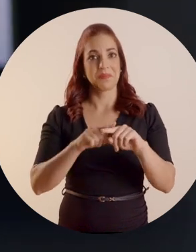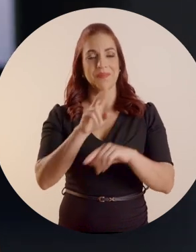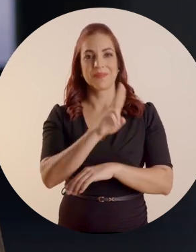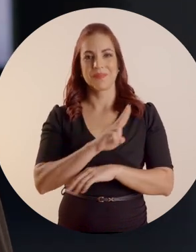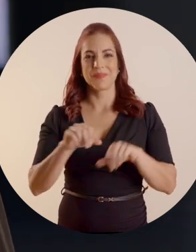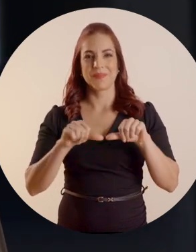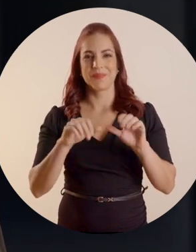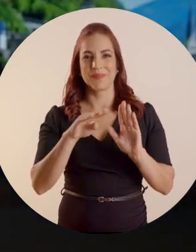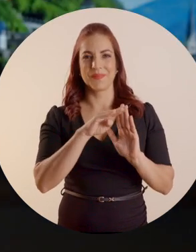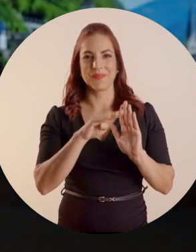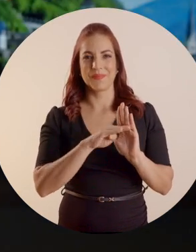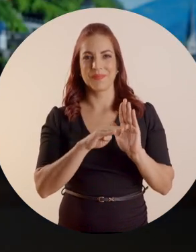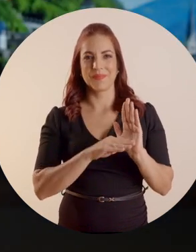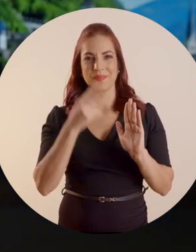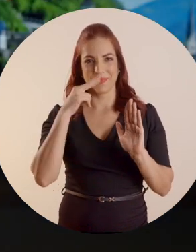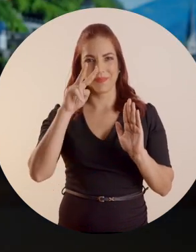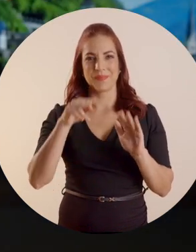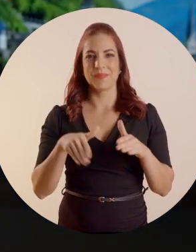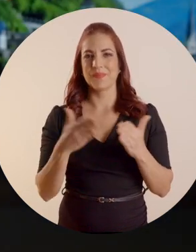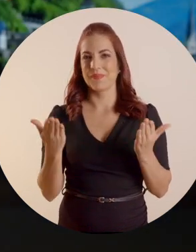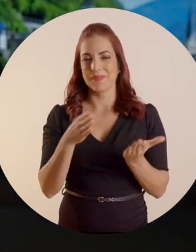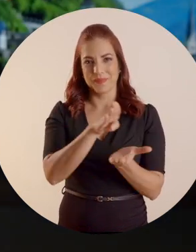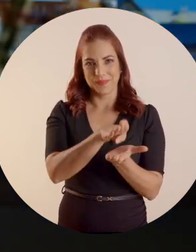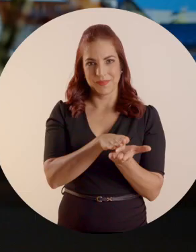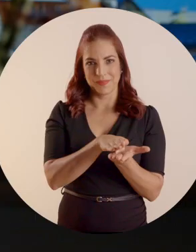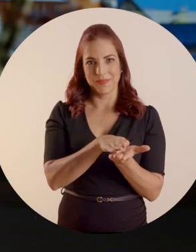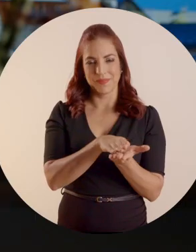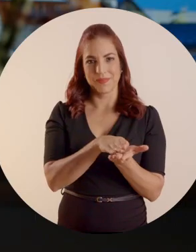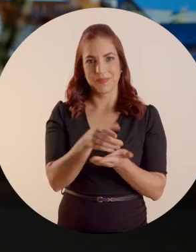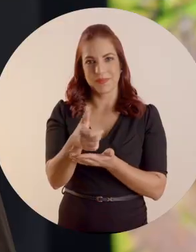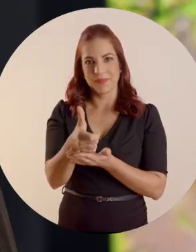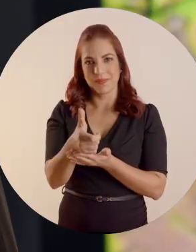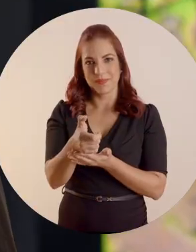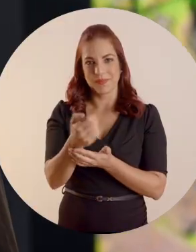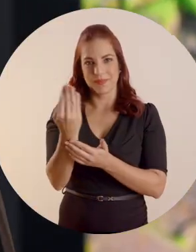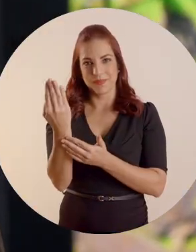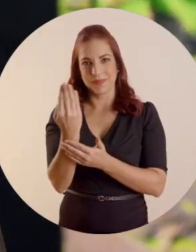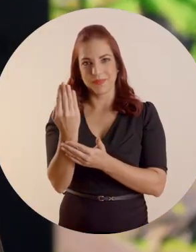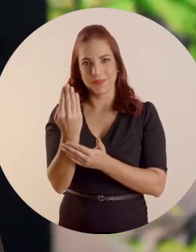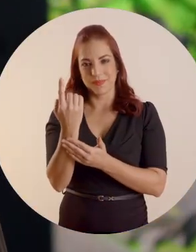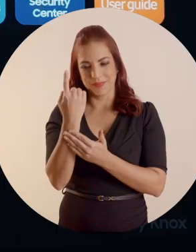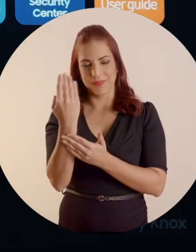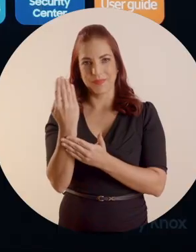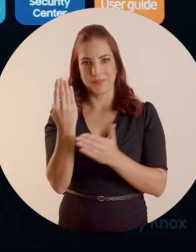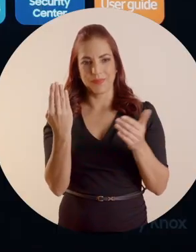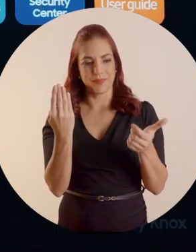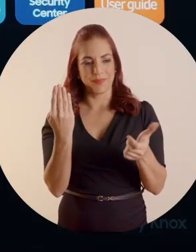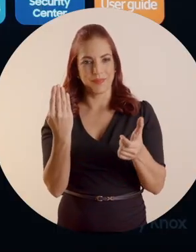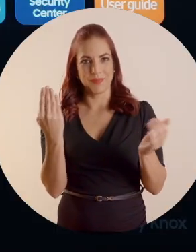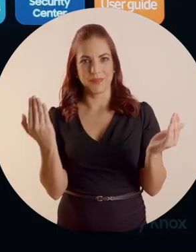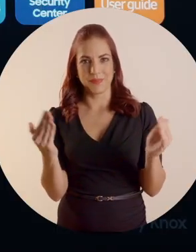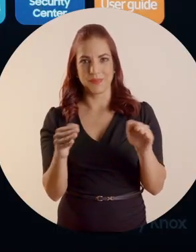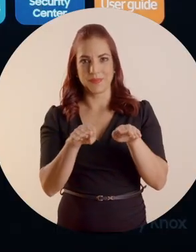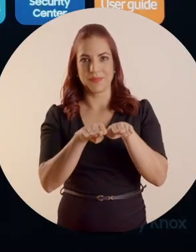2 años, dependiendo del uso. Sigue estos pasos para verificar el estado de la batería. Enciende el Smart TV para que el